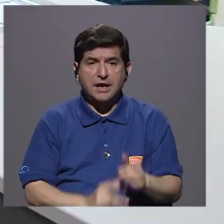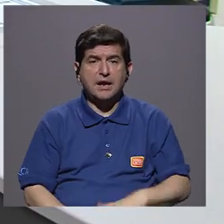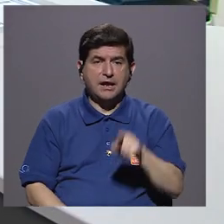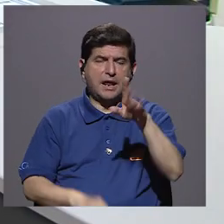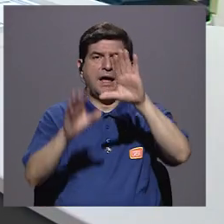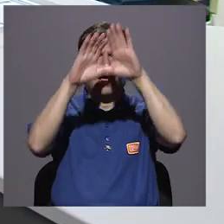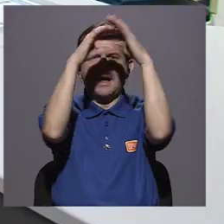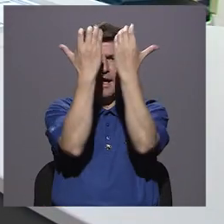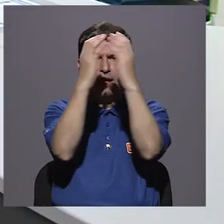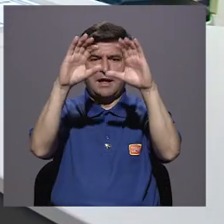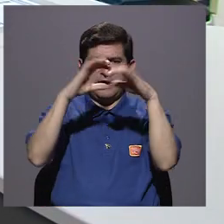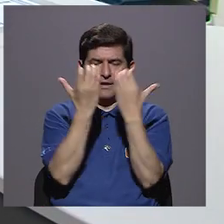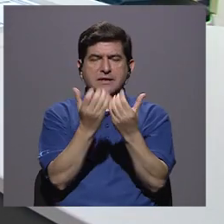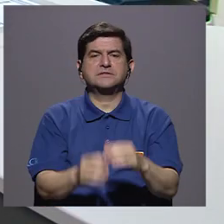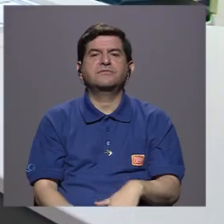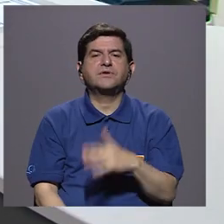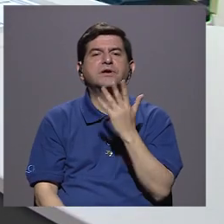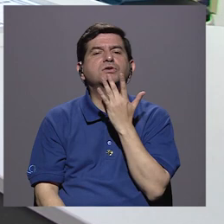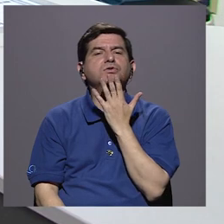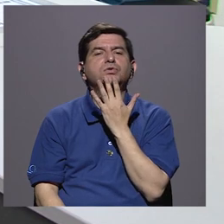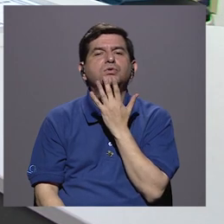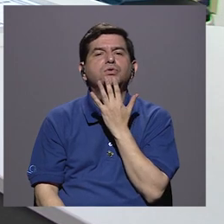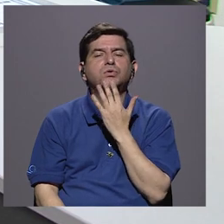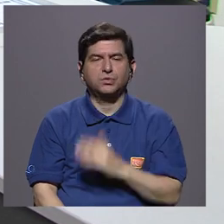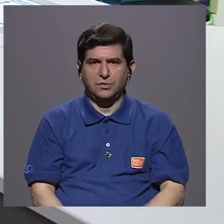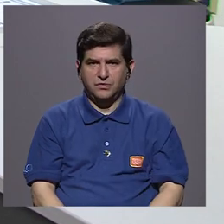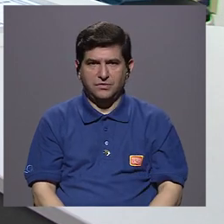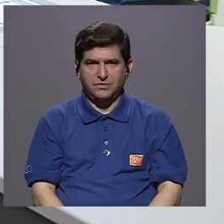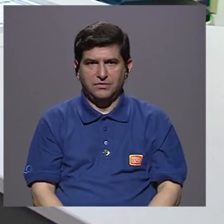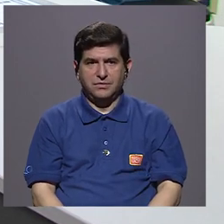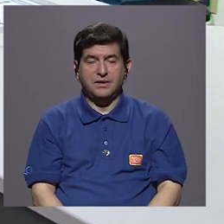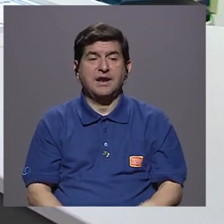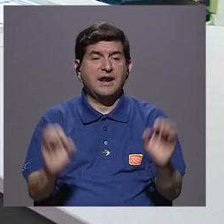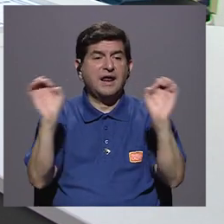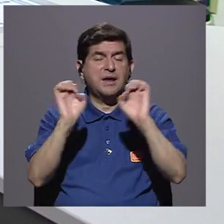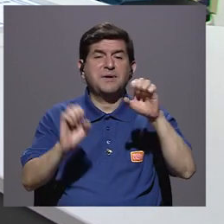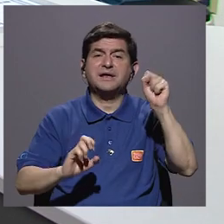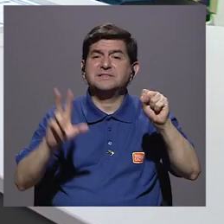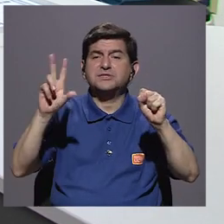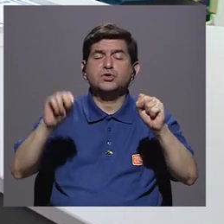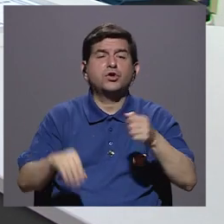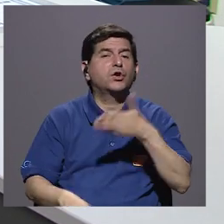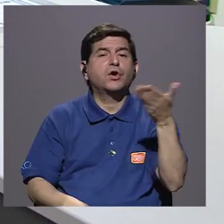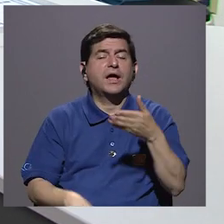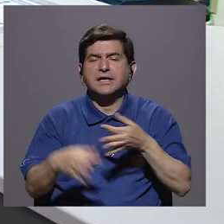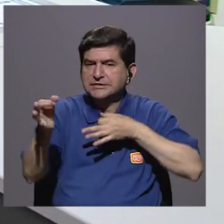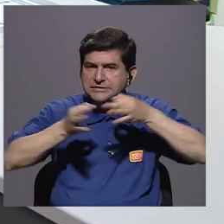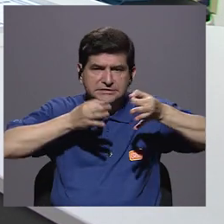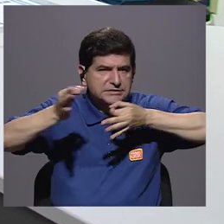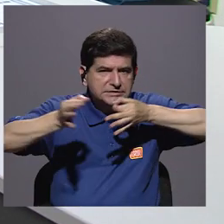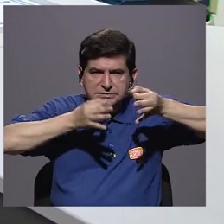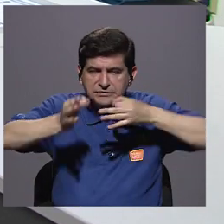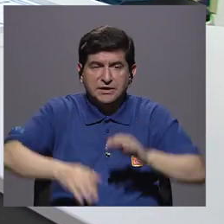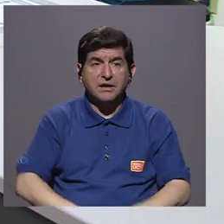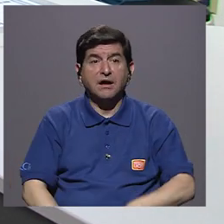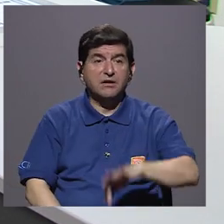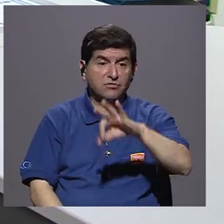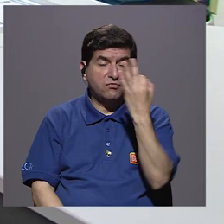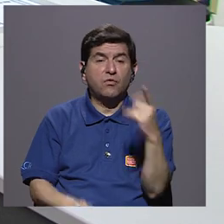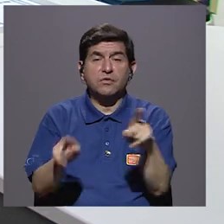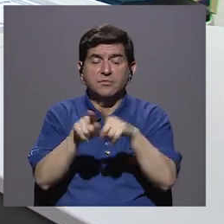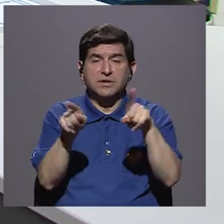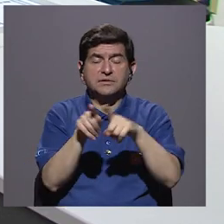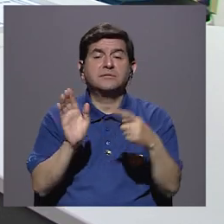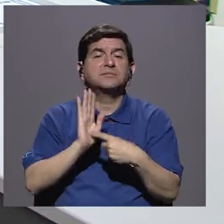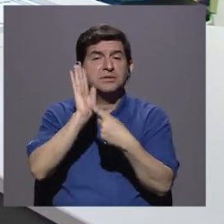como una clasificación con colores de qué es una emergencia y qué no, ¿verdad? Y explican también, es una forma de